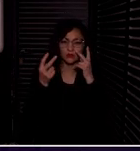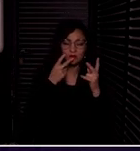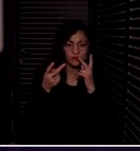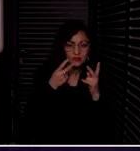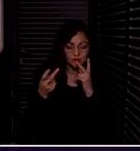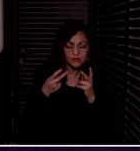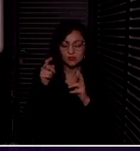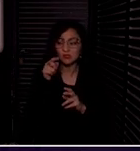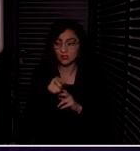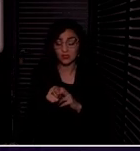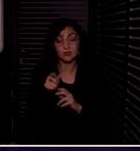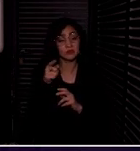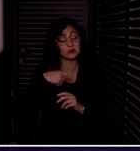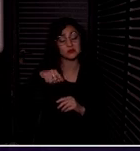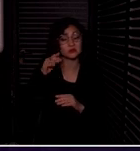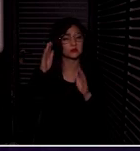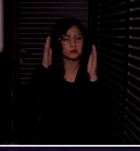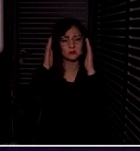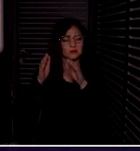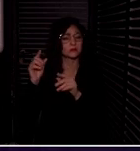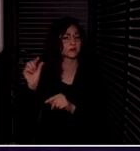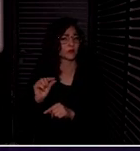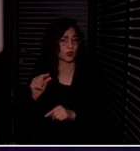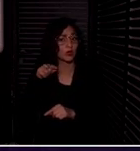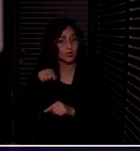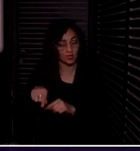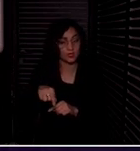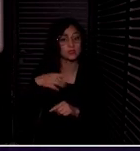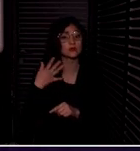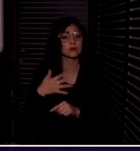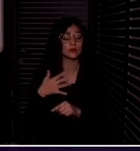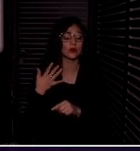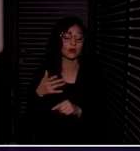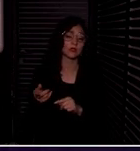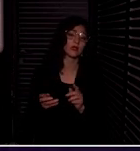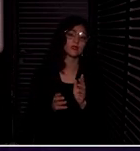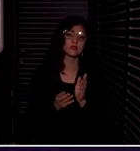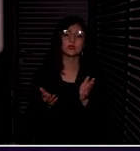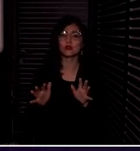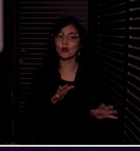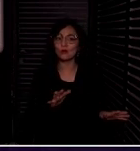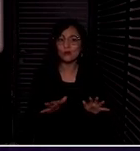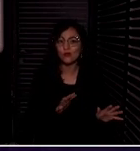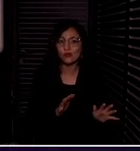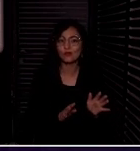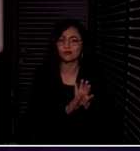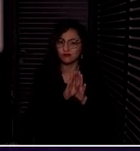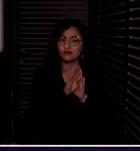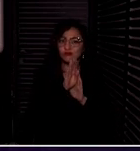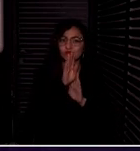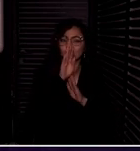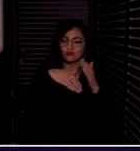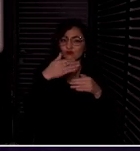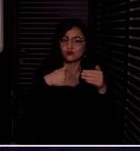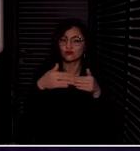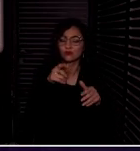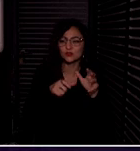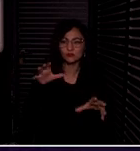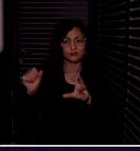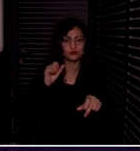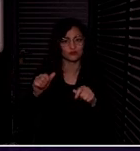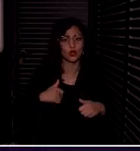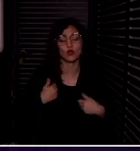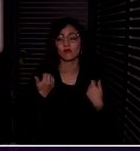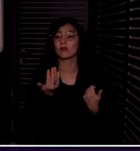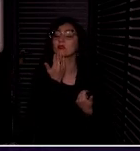en el que menos prestamos atención, pero es un elemento motor básico de convergencia dentro del uso y consumo no solo de los